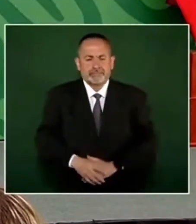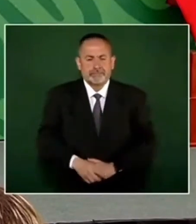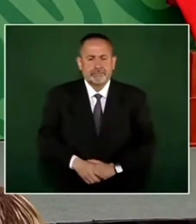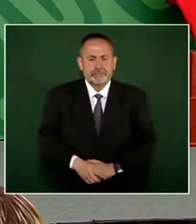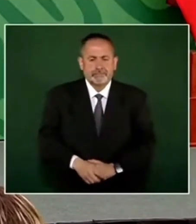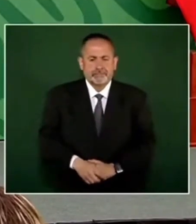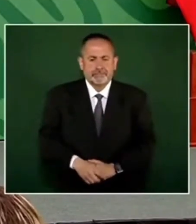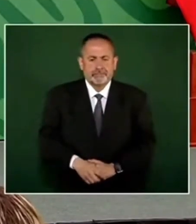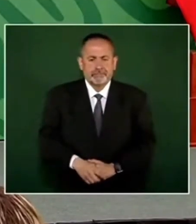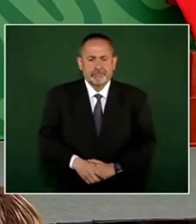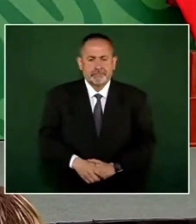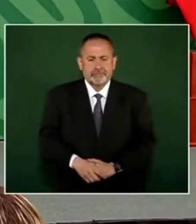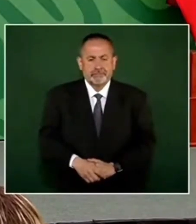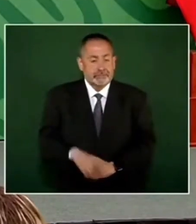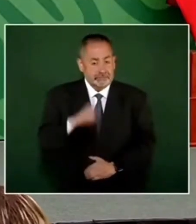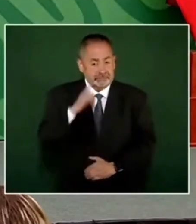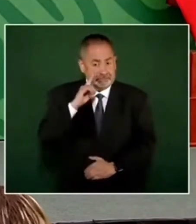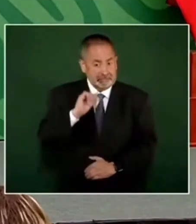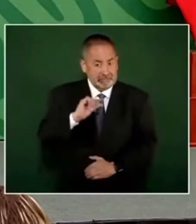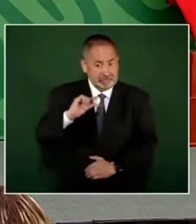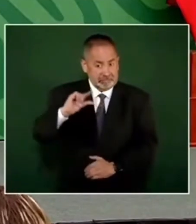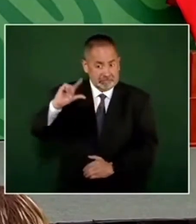Y miren.